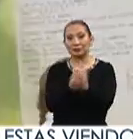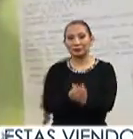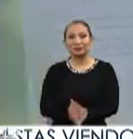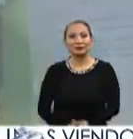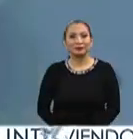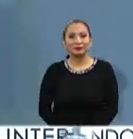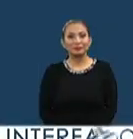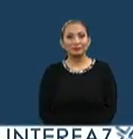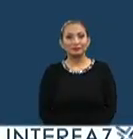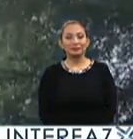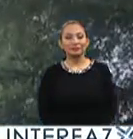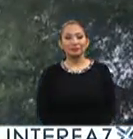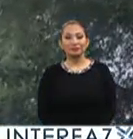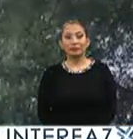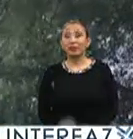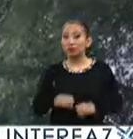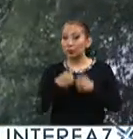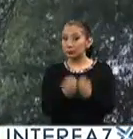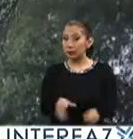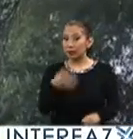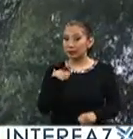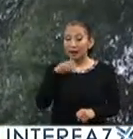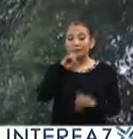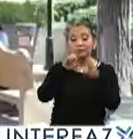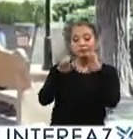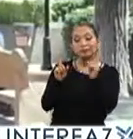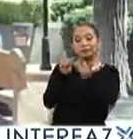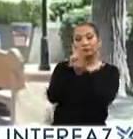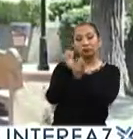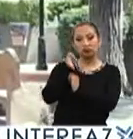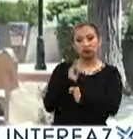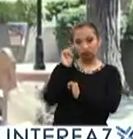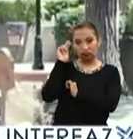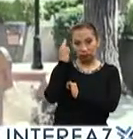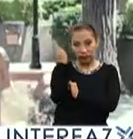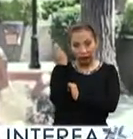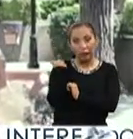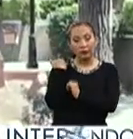escolar. No te pierdas nuestra entrevista con el rector